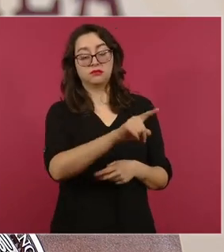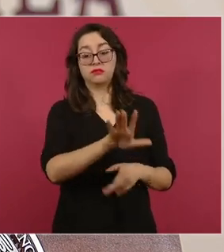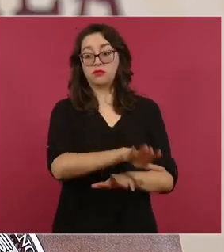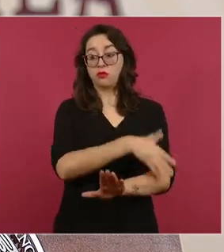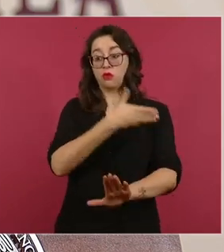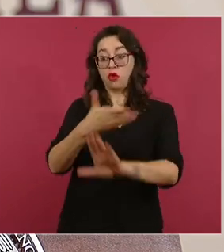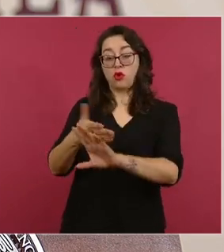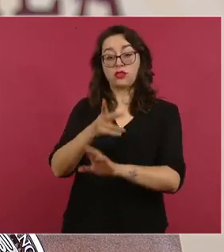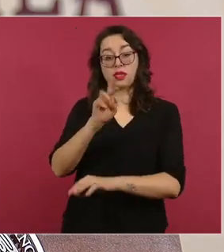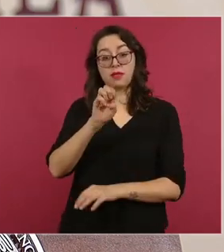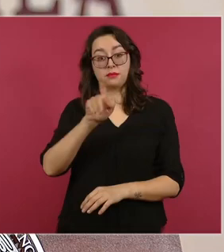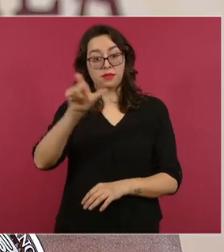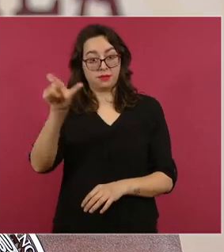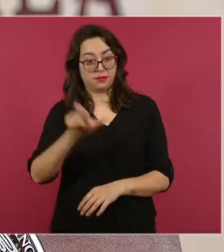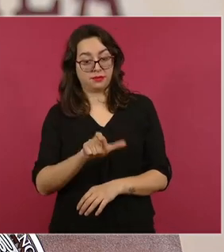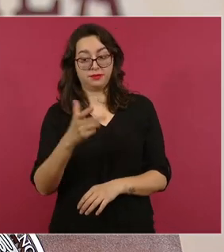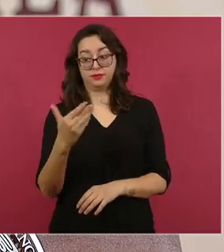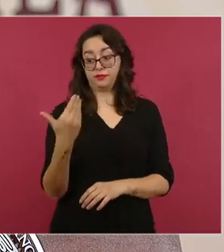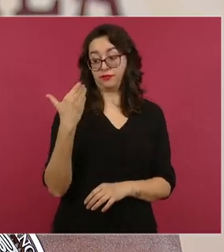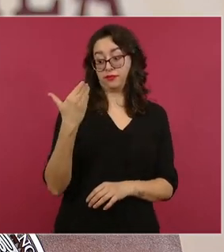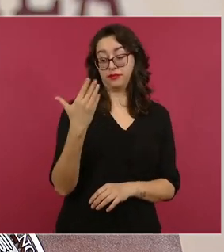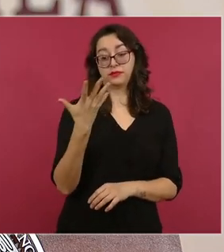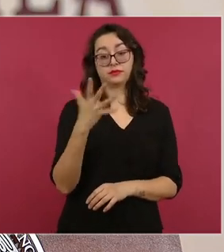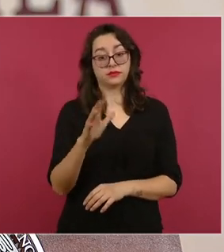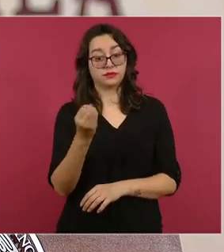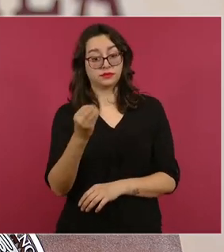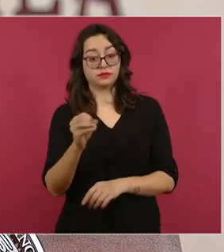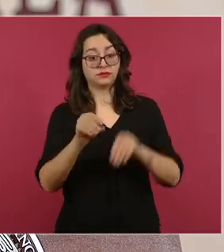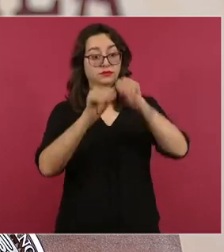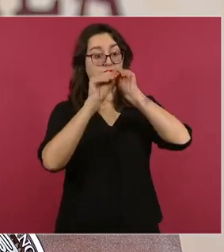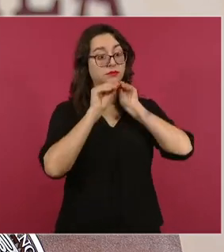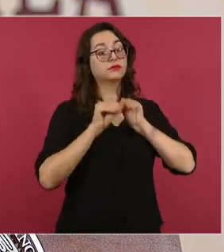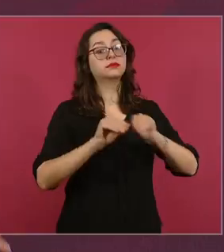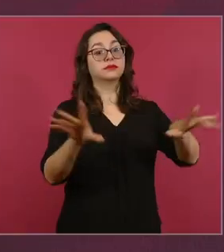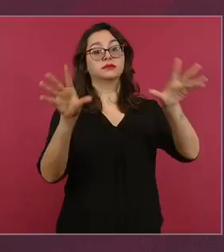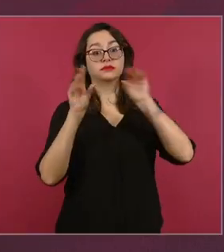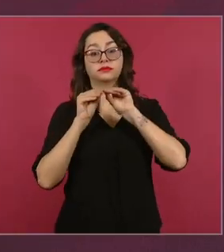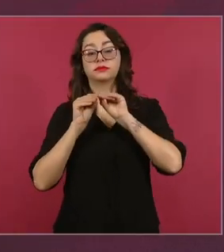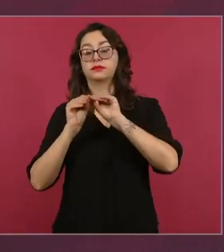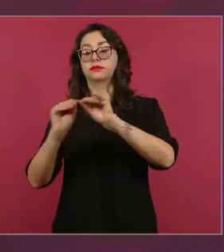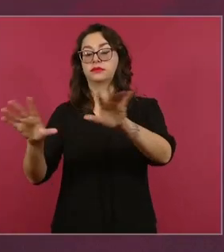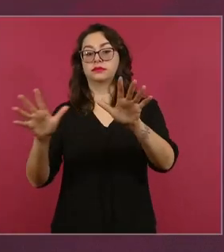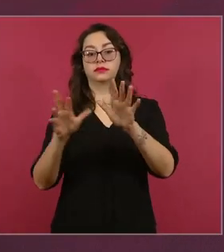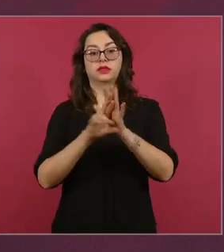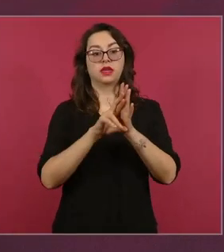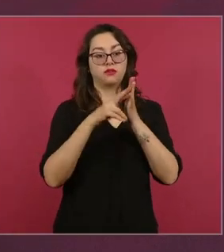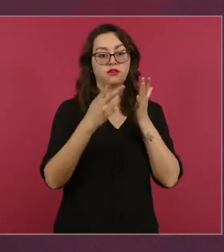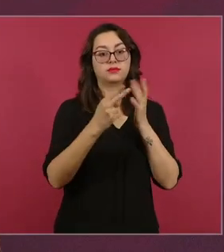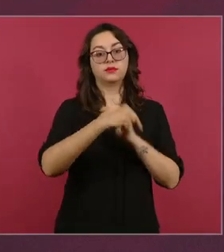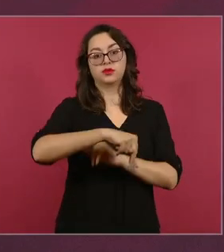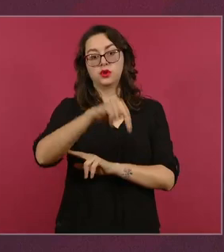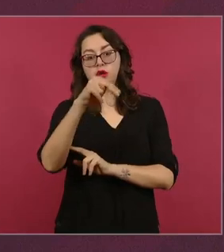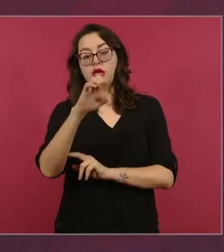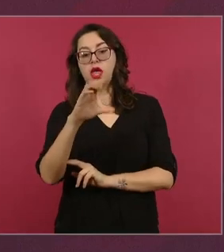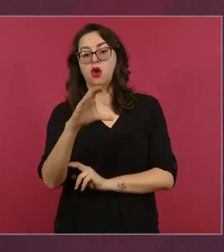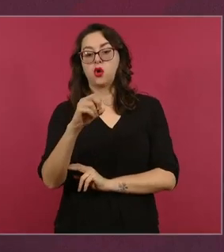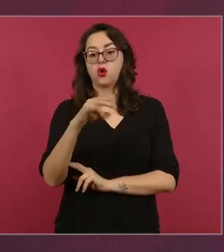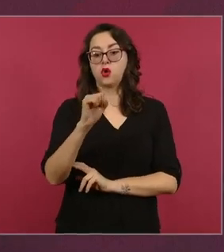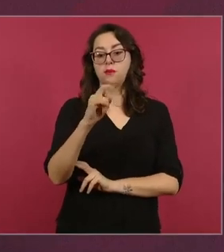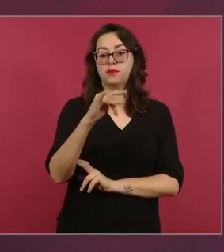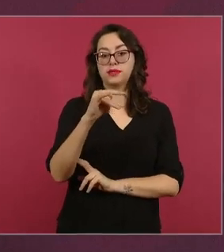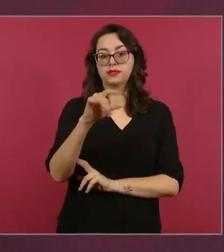se publicaron notas en medios como Reforma, El Norte, Mural, El Economista, mentiras sobre